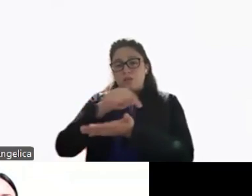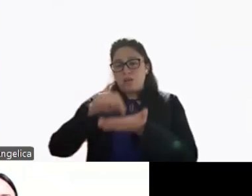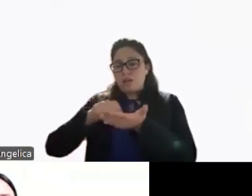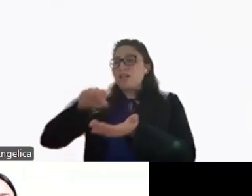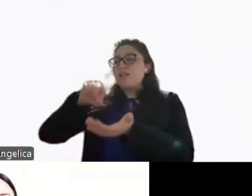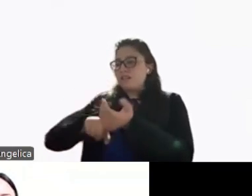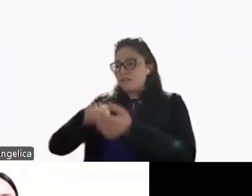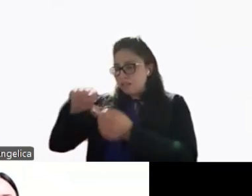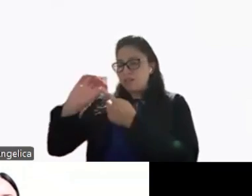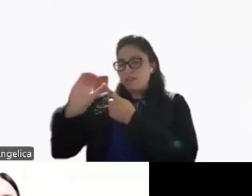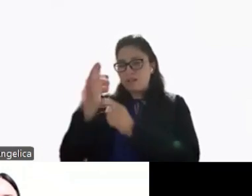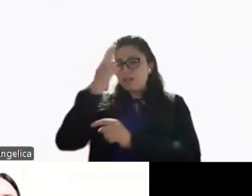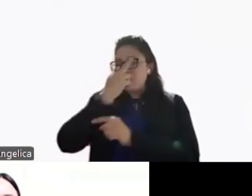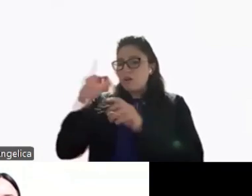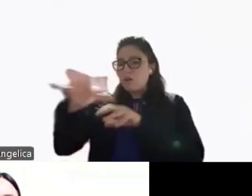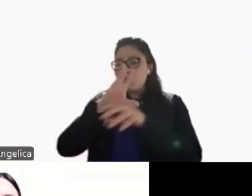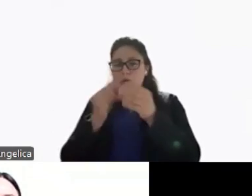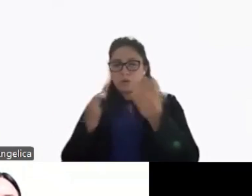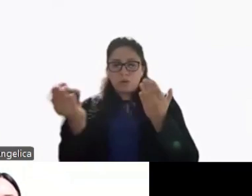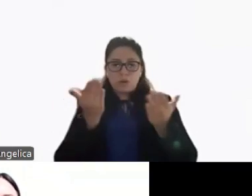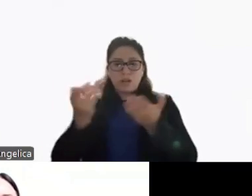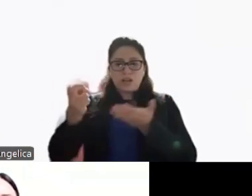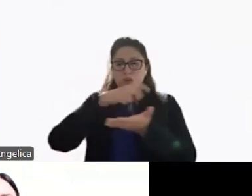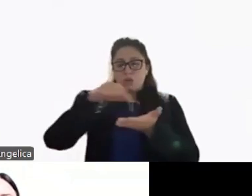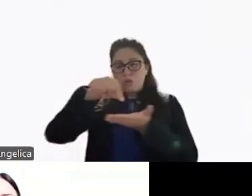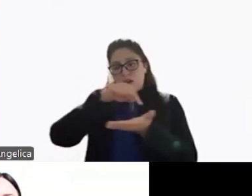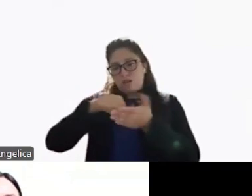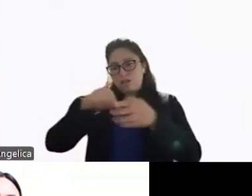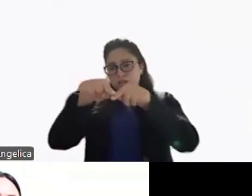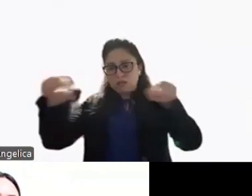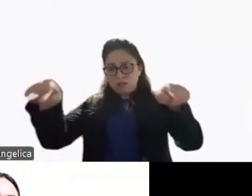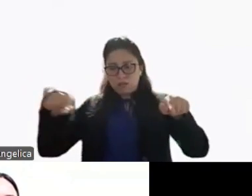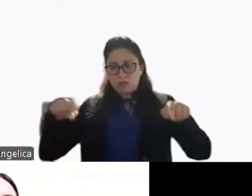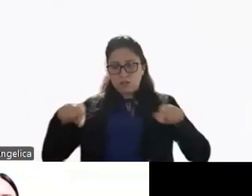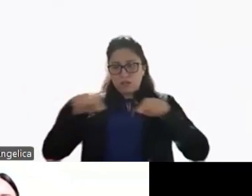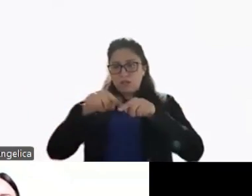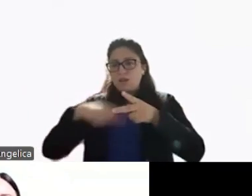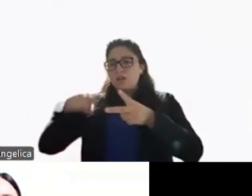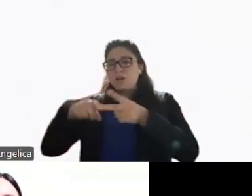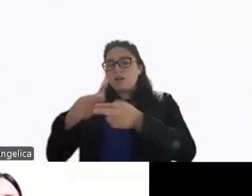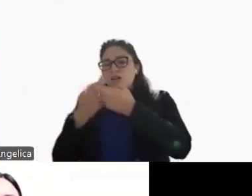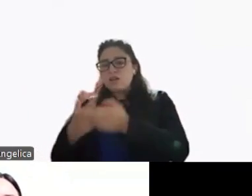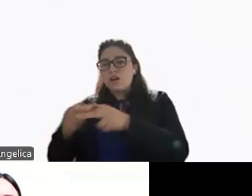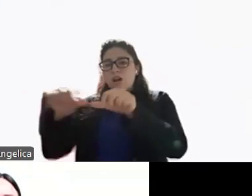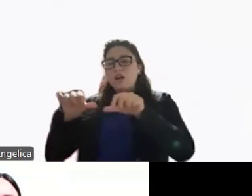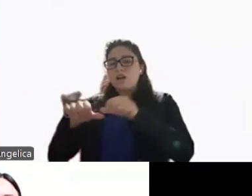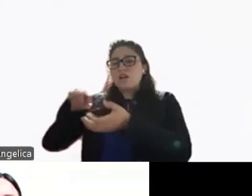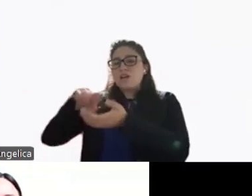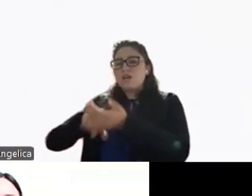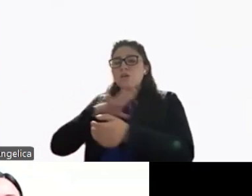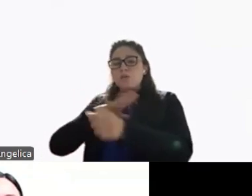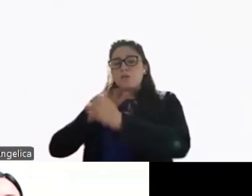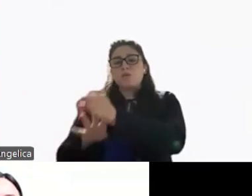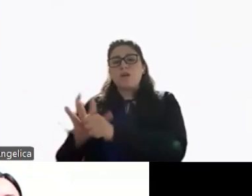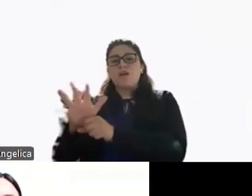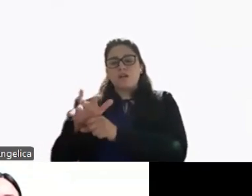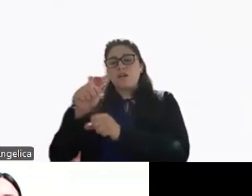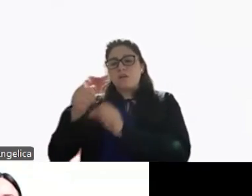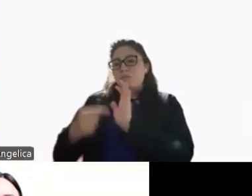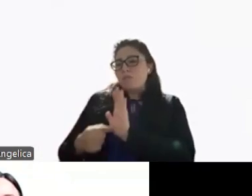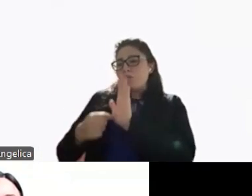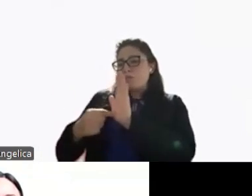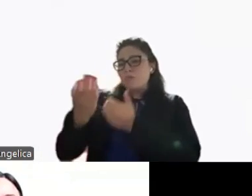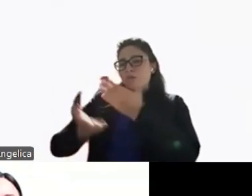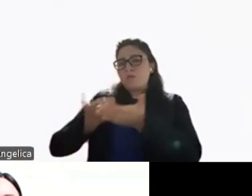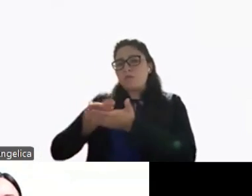realizó un análisis comparativo de las superficies de construcción, área libre y máxima de construcción, considerando el proyecto presentado por el promovente y